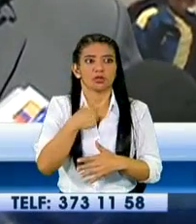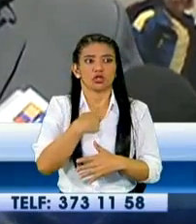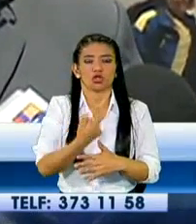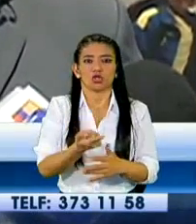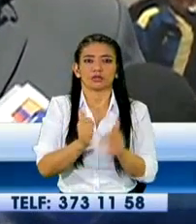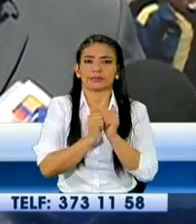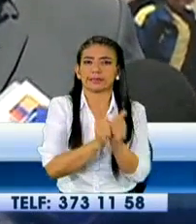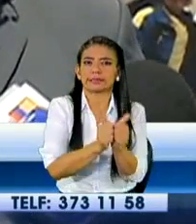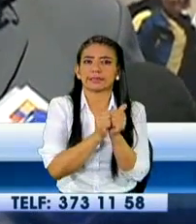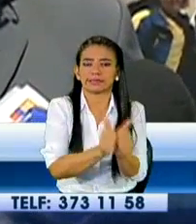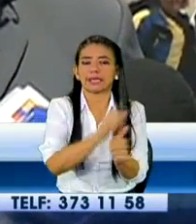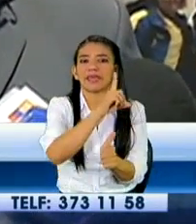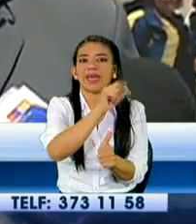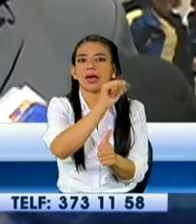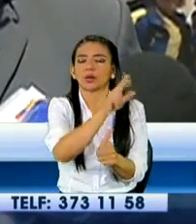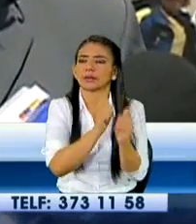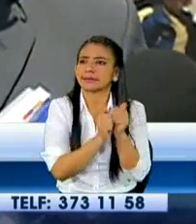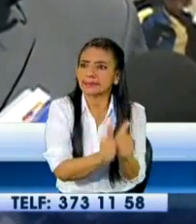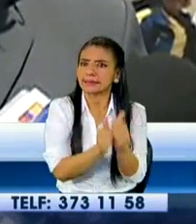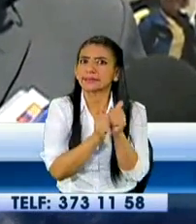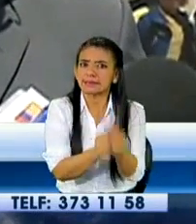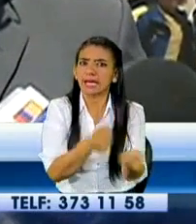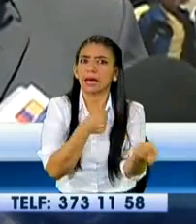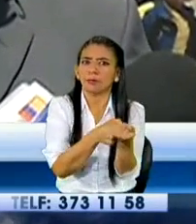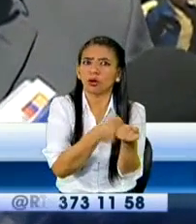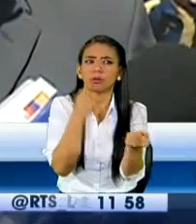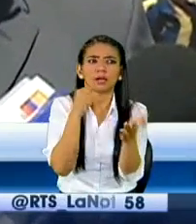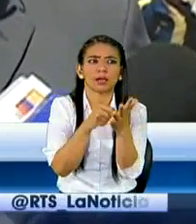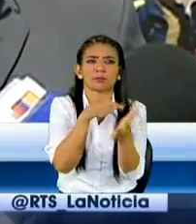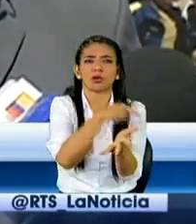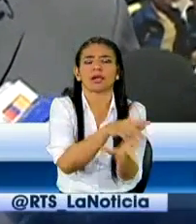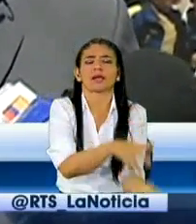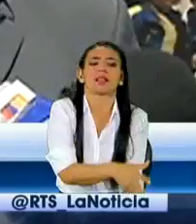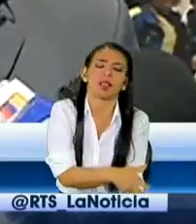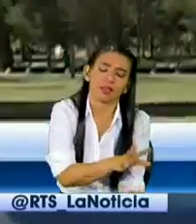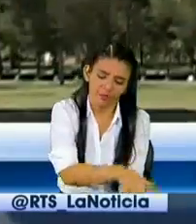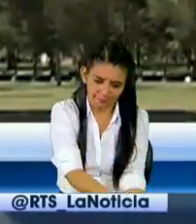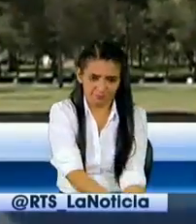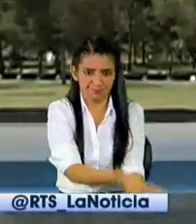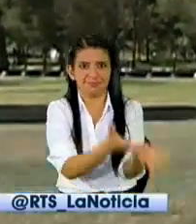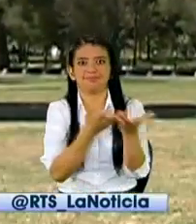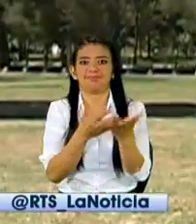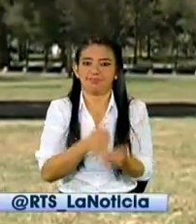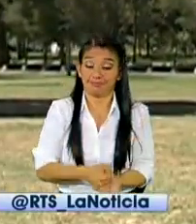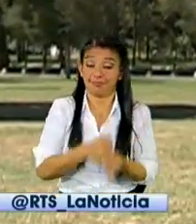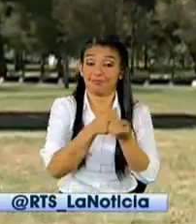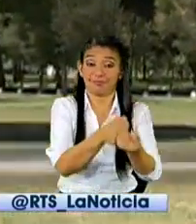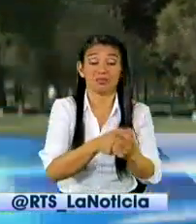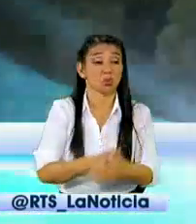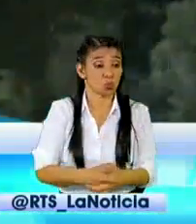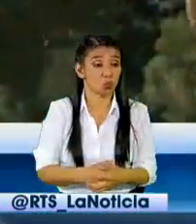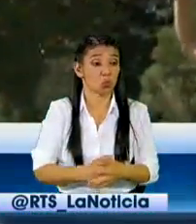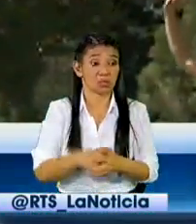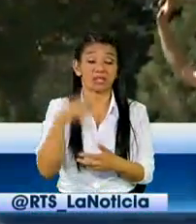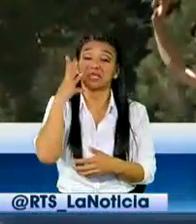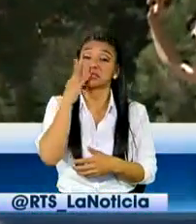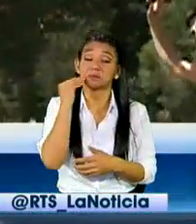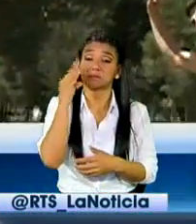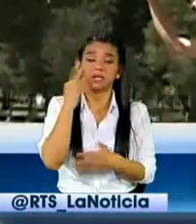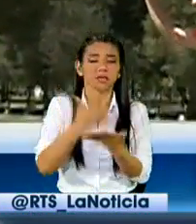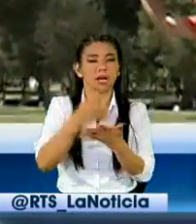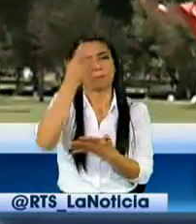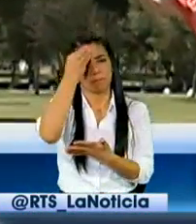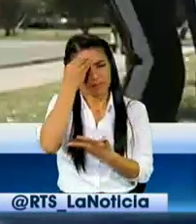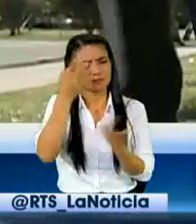estar al lado de Darwin, tengo que estarle apoyando en lo que más pueda. Cuando él desmaya, tratarle de levantar. Para él, esta experiencia se ha convertido en un